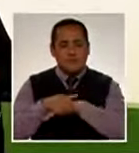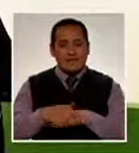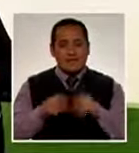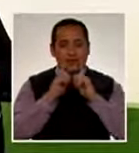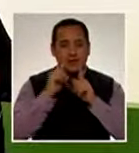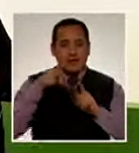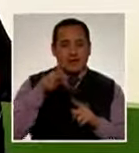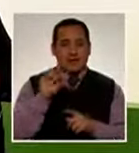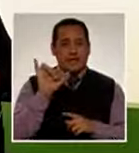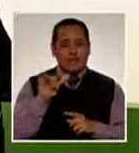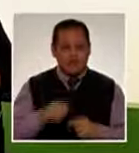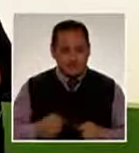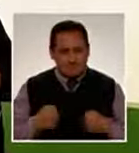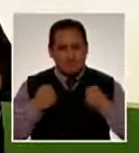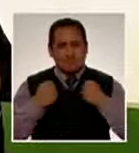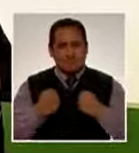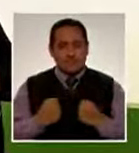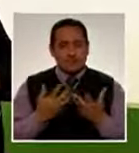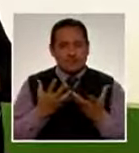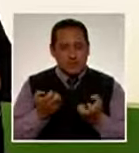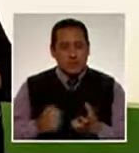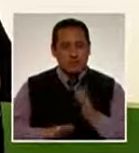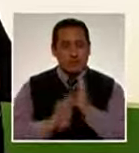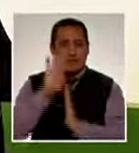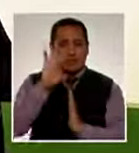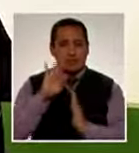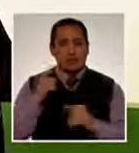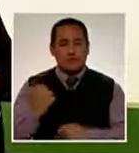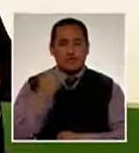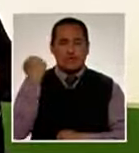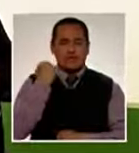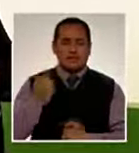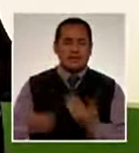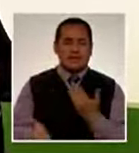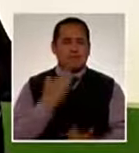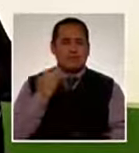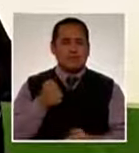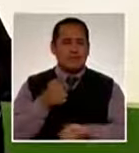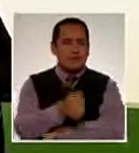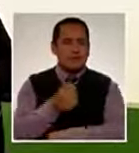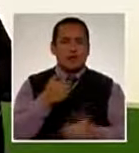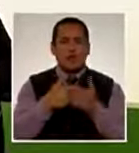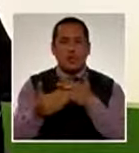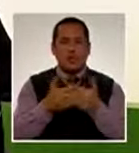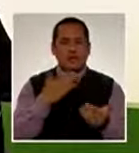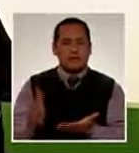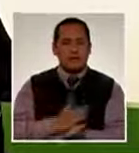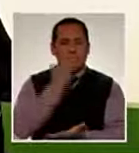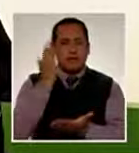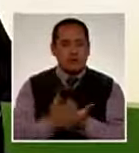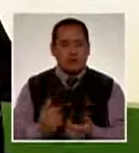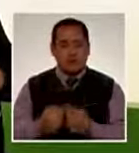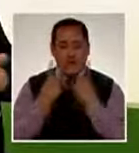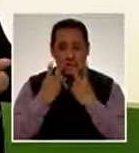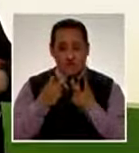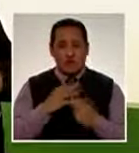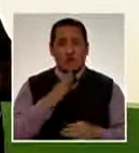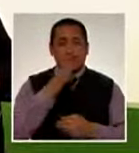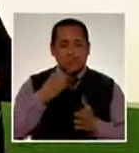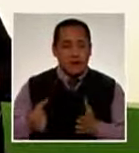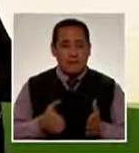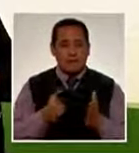¡Felicitaciones Henry! La perseverancia y tus deseos de superación te hicieron más fácil vencer todas las barreras que has